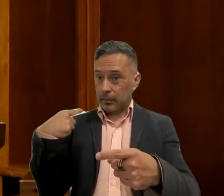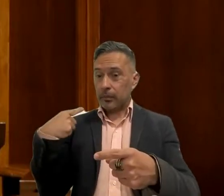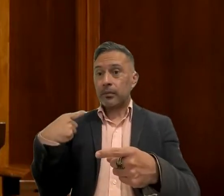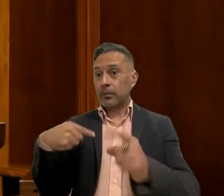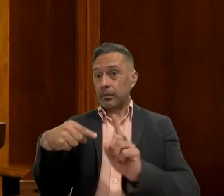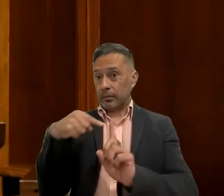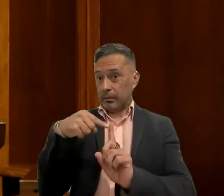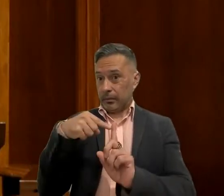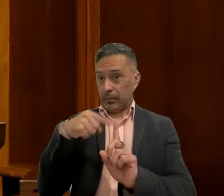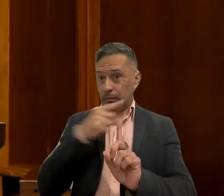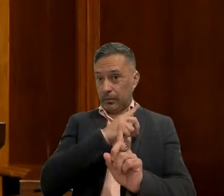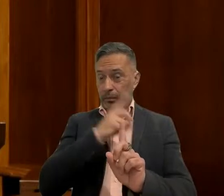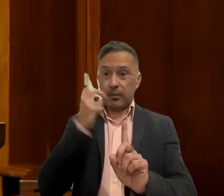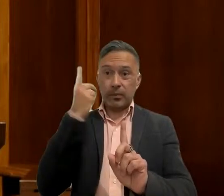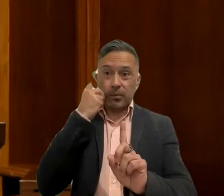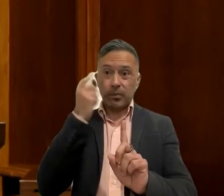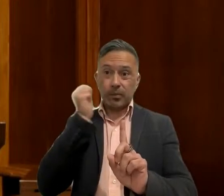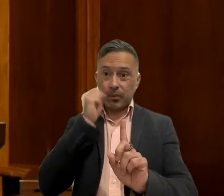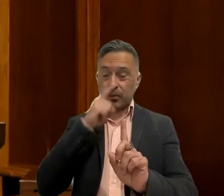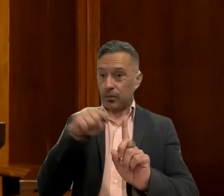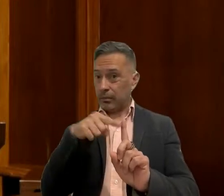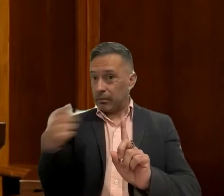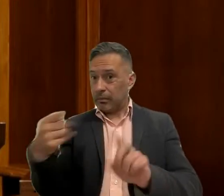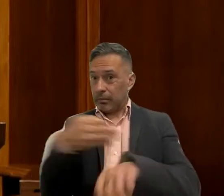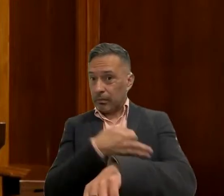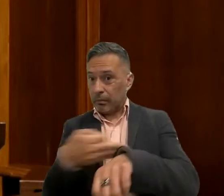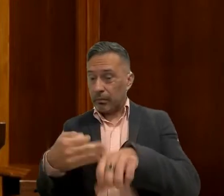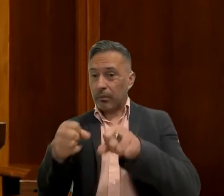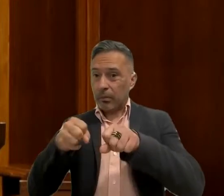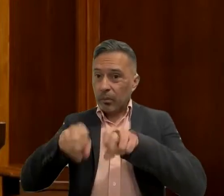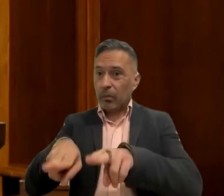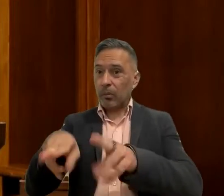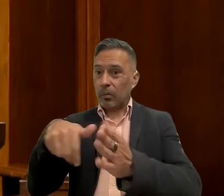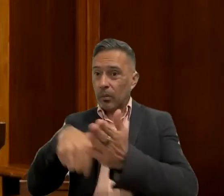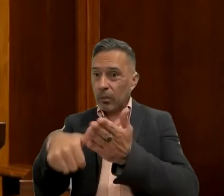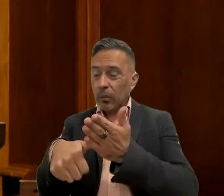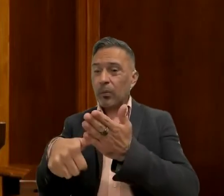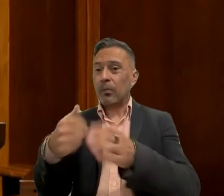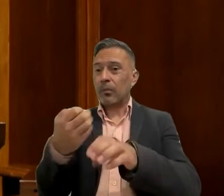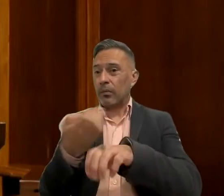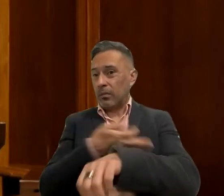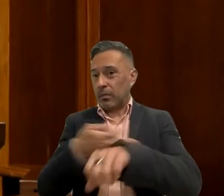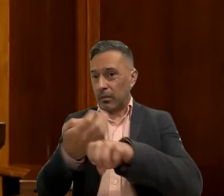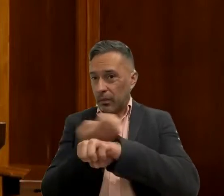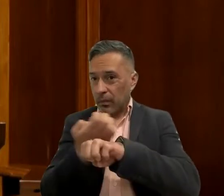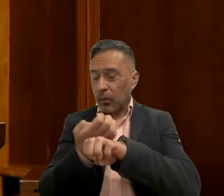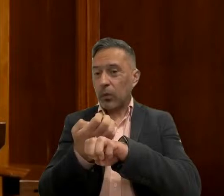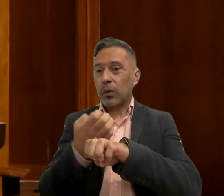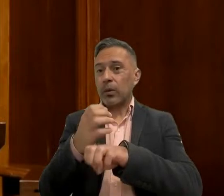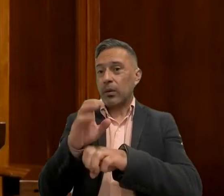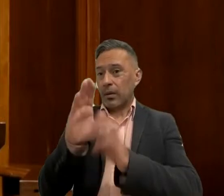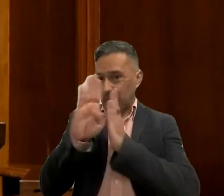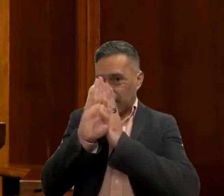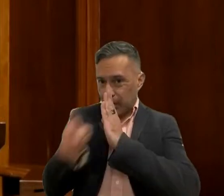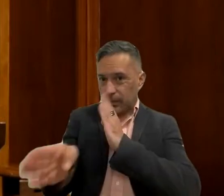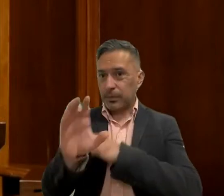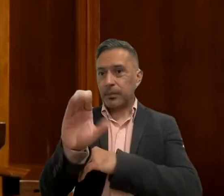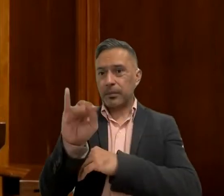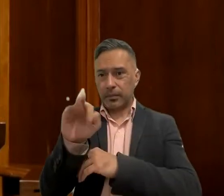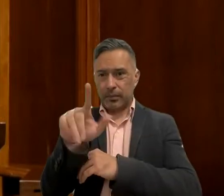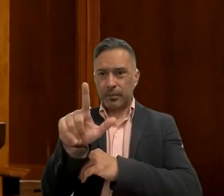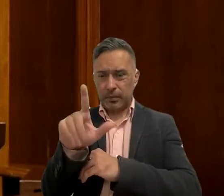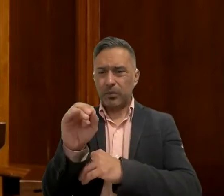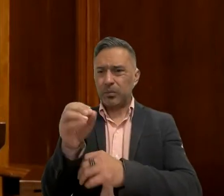o concubinato o unión de hecho o de parentesco por consanguinidad o civil, en línea recta, sin